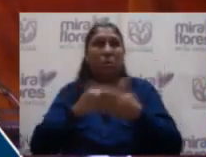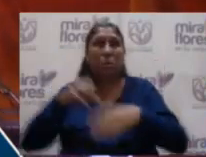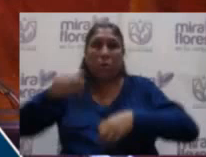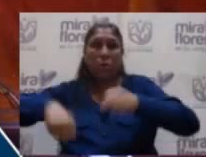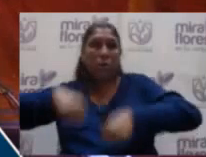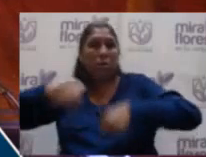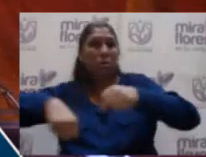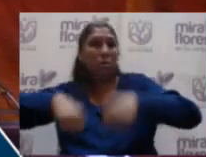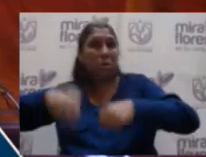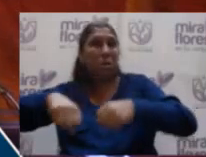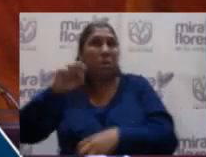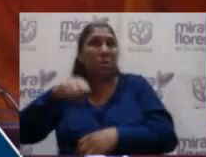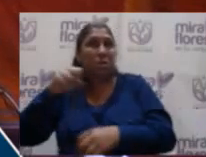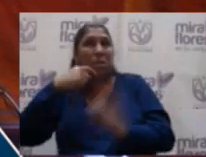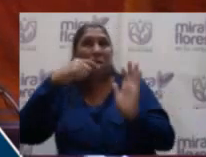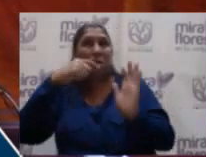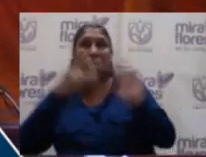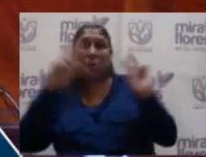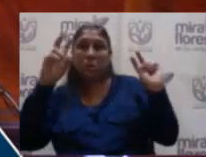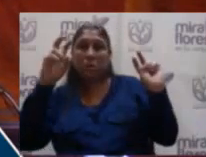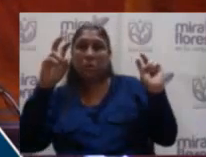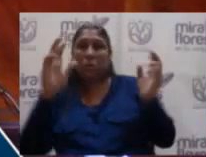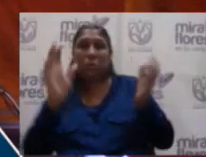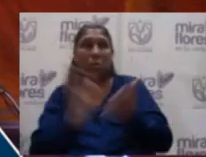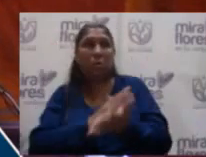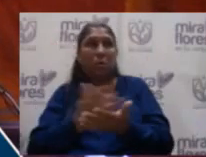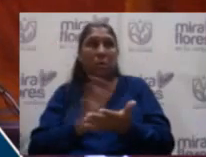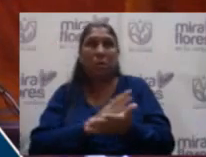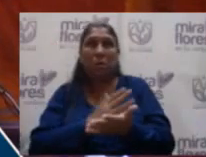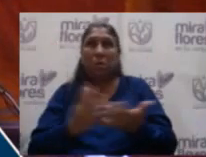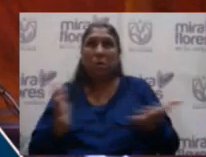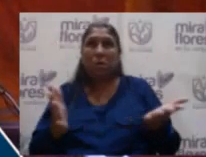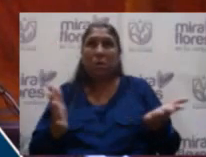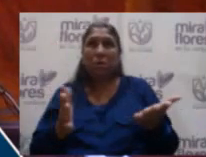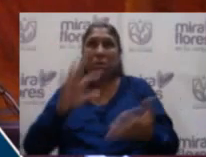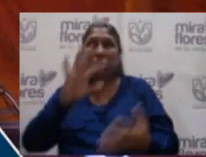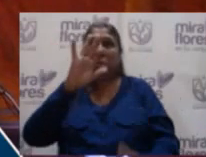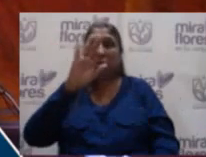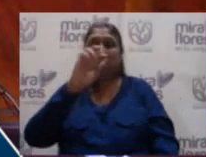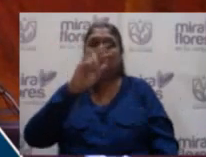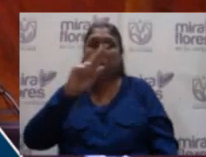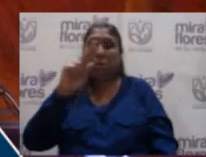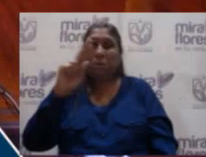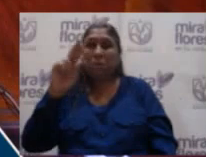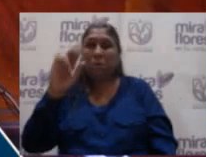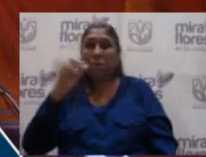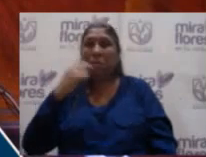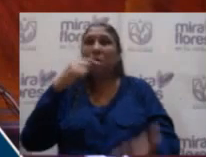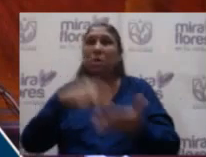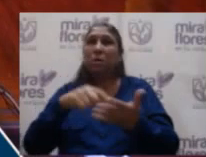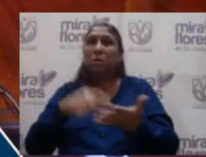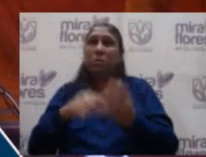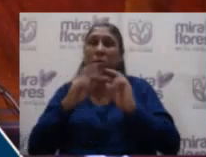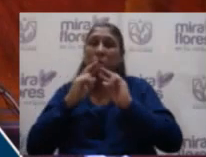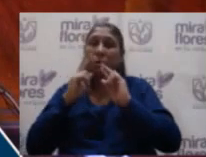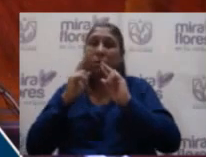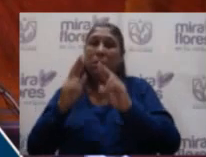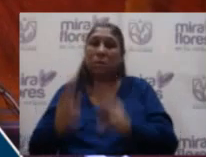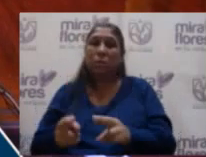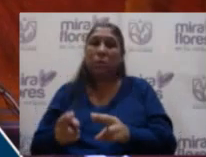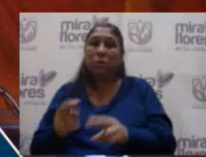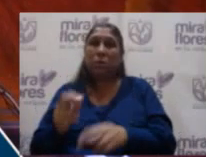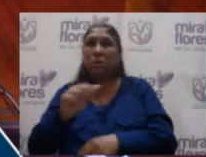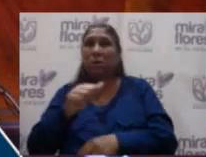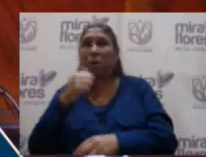hasta ahí no más llegamos. No vimos este último punto, no lo vimos. La arquitecta Ferrari vio esto. Esto es una consecuencia de lo otro,